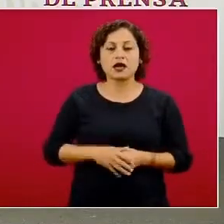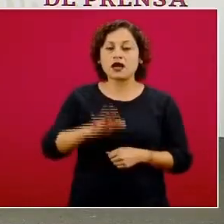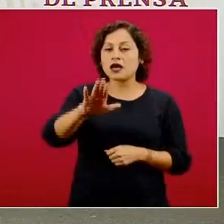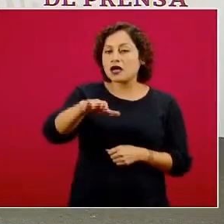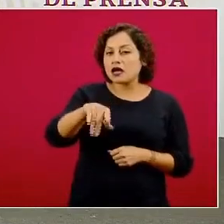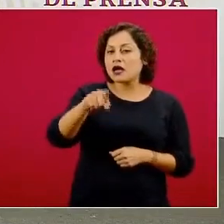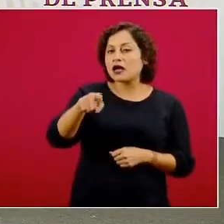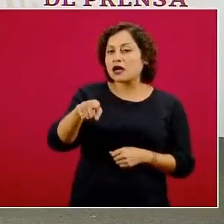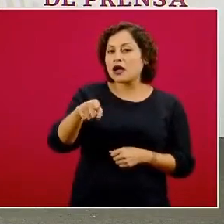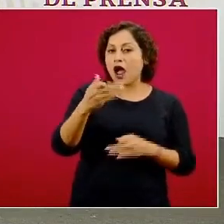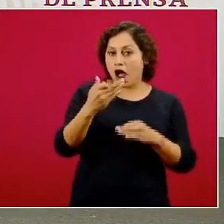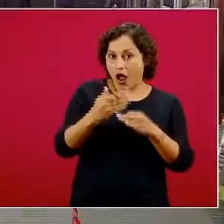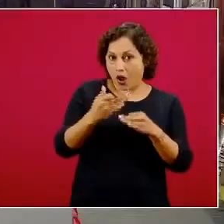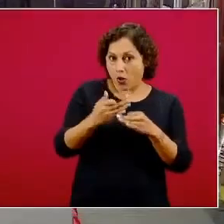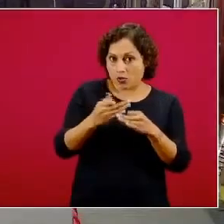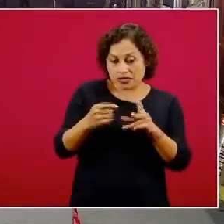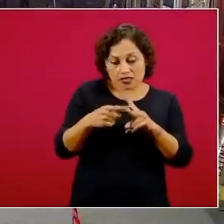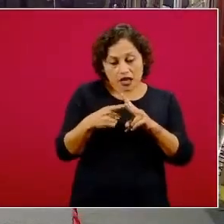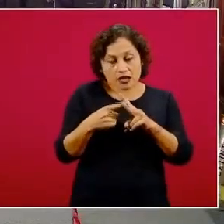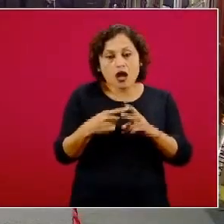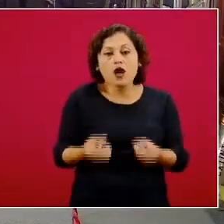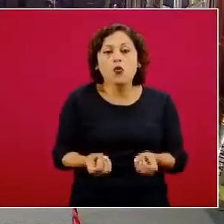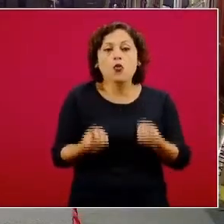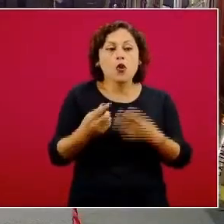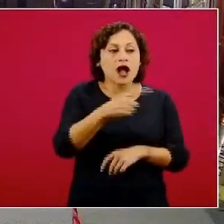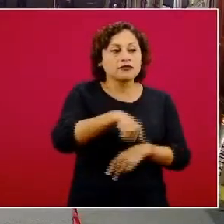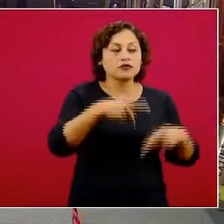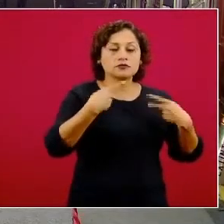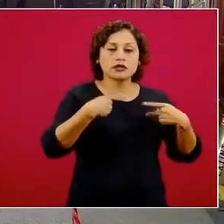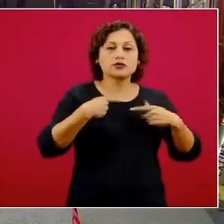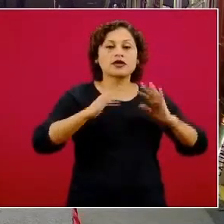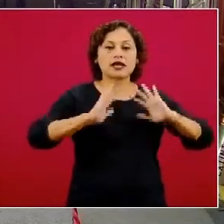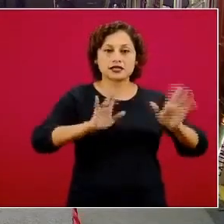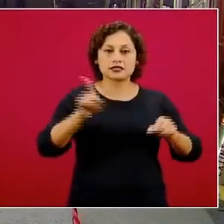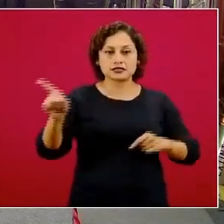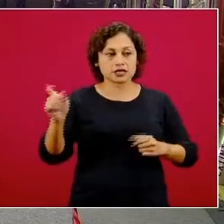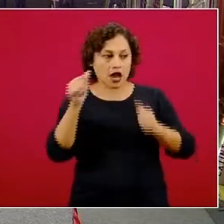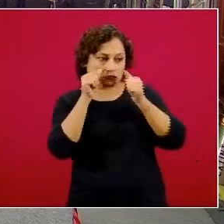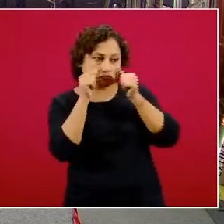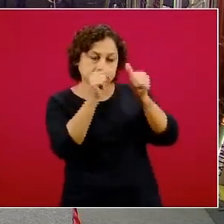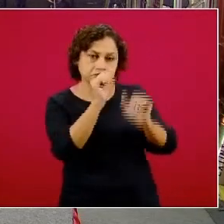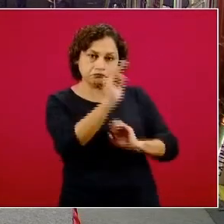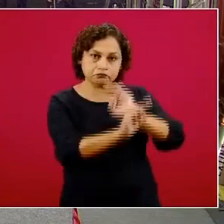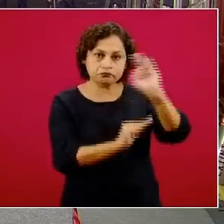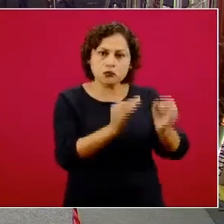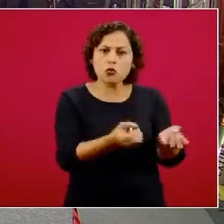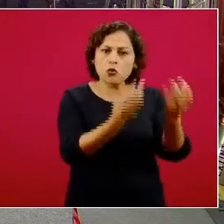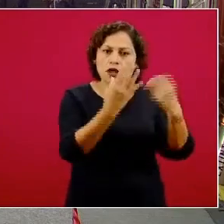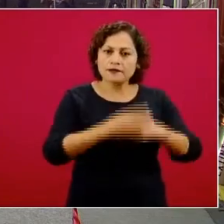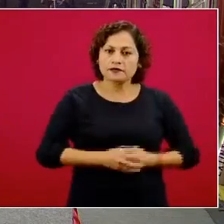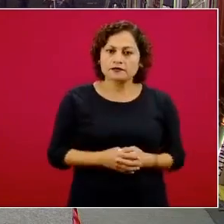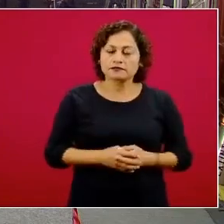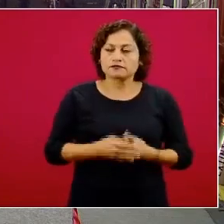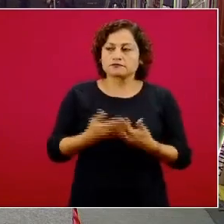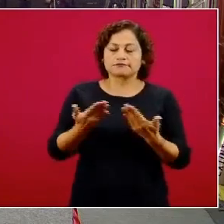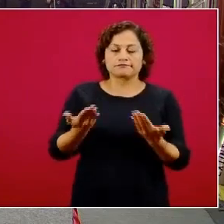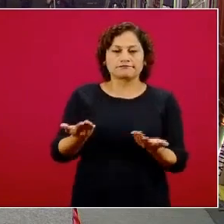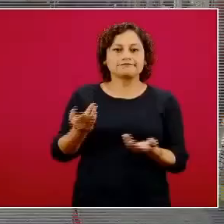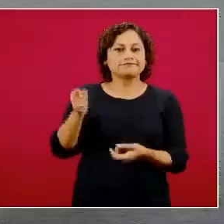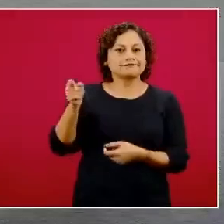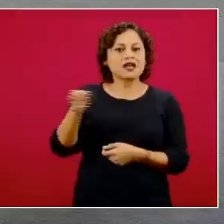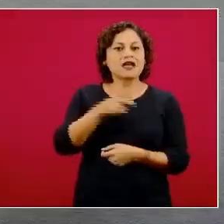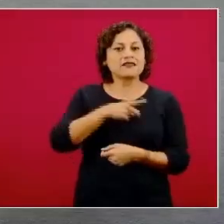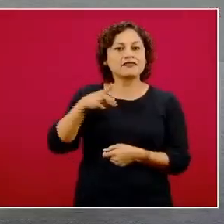Actualmente, ¿cuántos de estos recuperados ya estarían recibiendo estas terapias entonces? Tendría que verlo